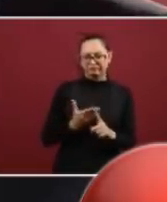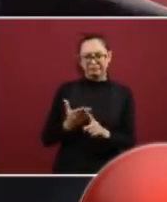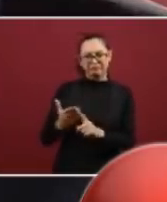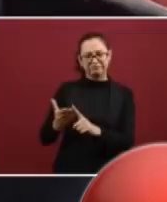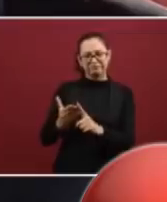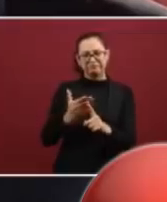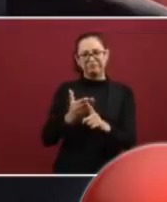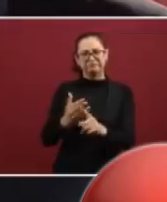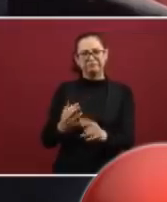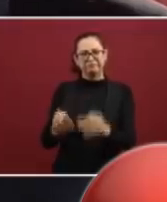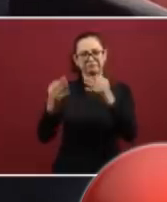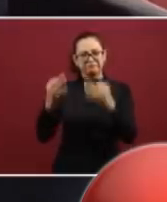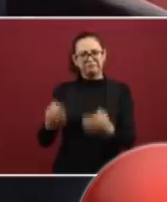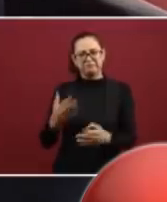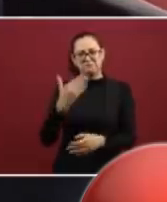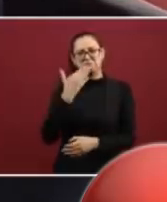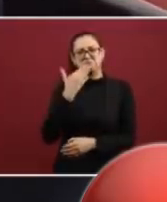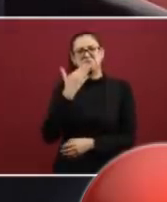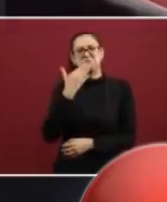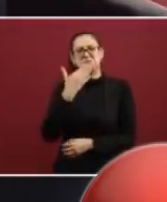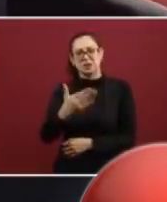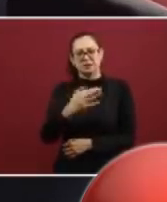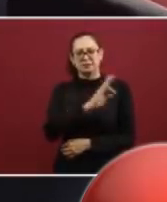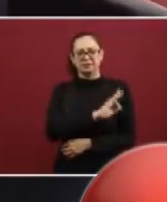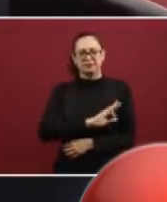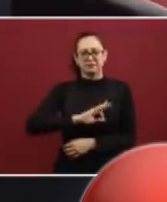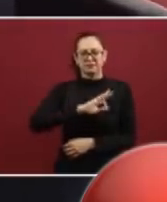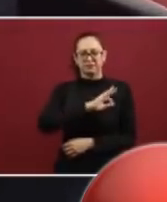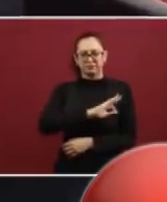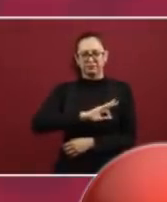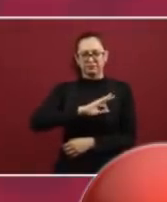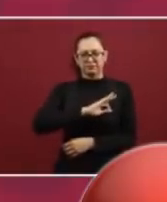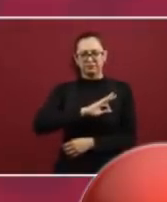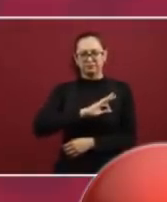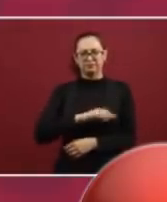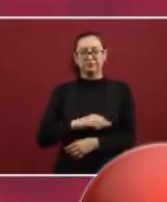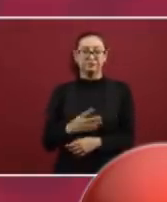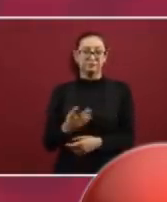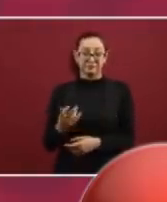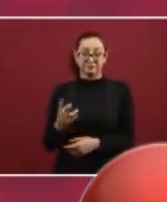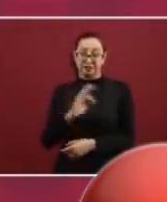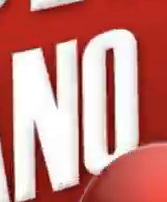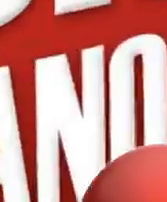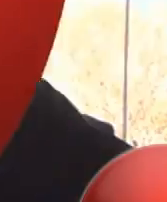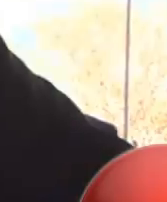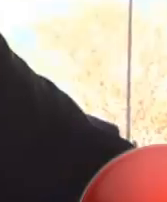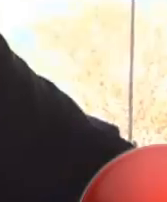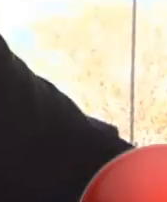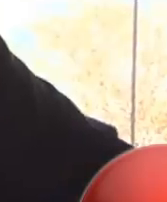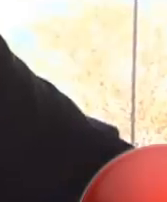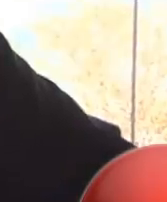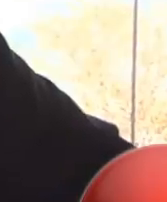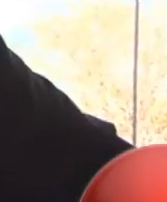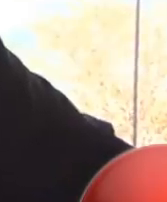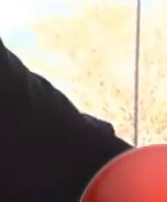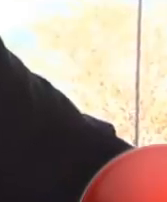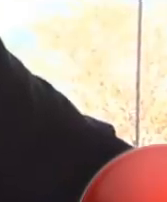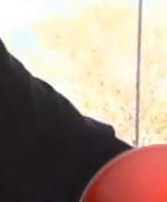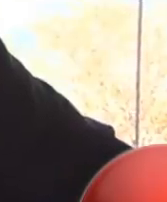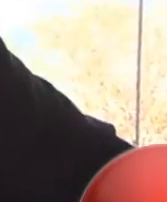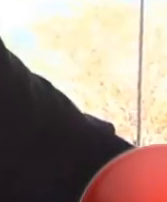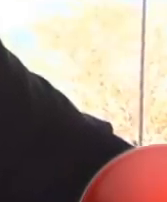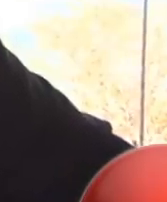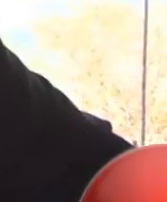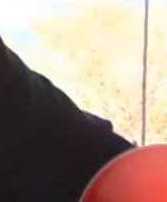camino del bien, de la felicidad. Son las palabras del presidente Andrés Manuel López Obrador esta mañana, hace un rato, mi